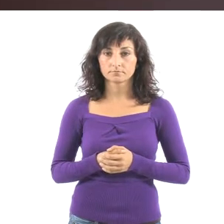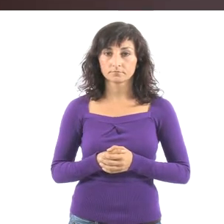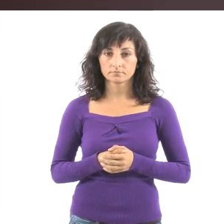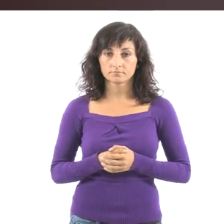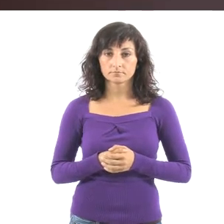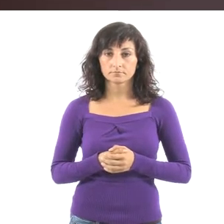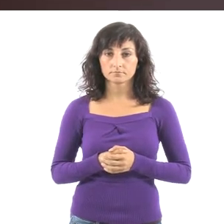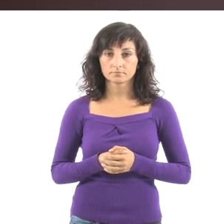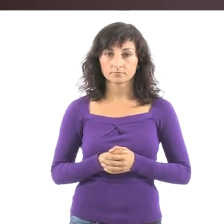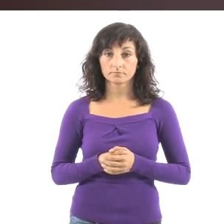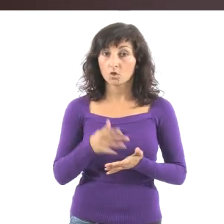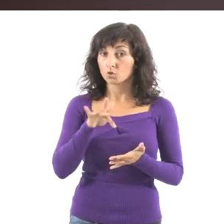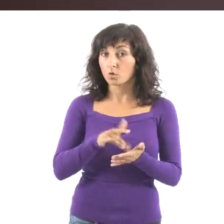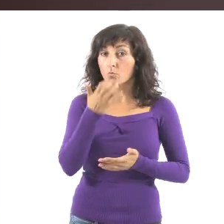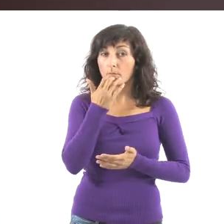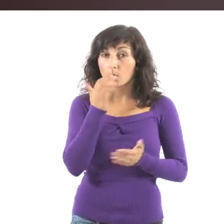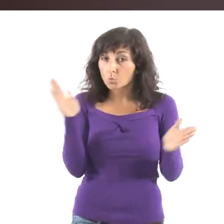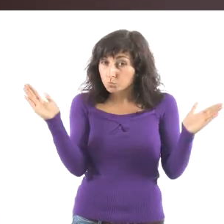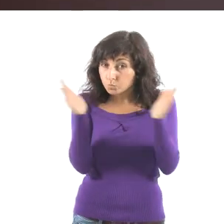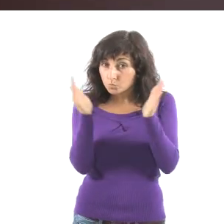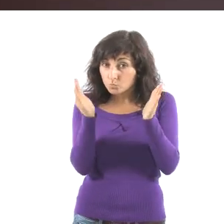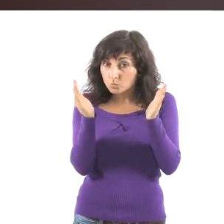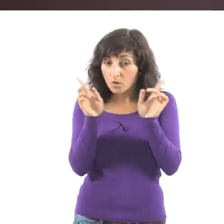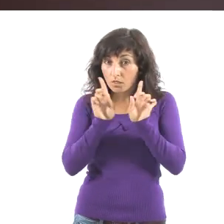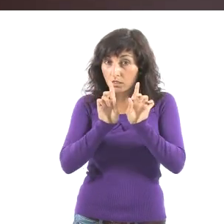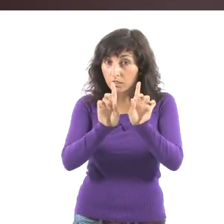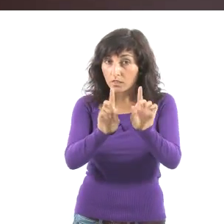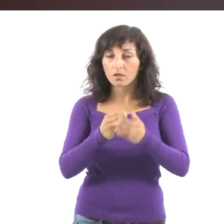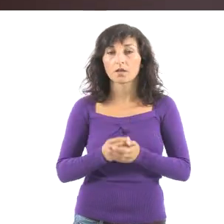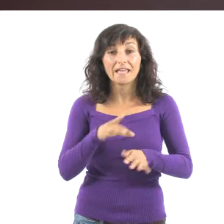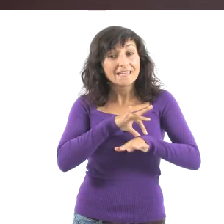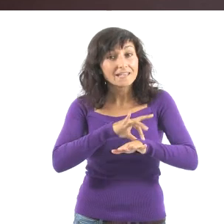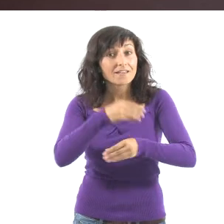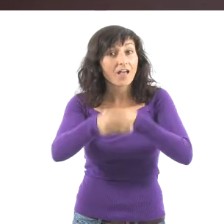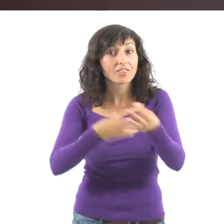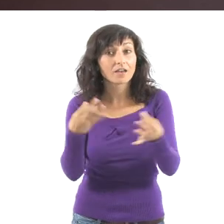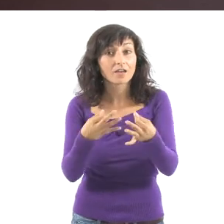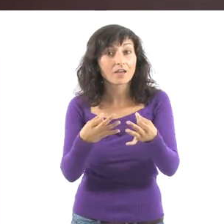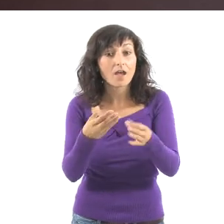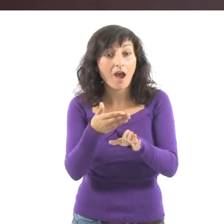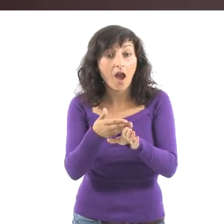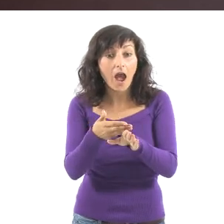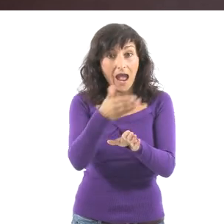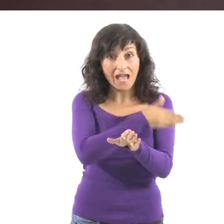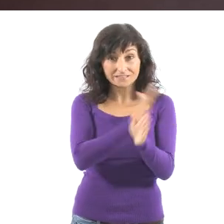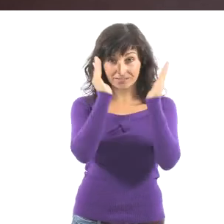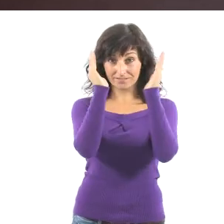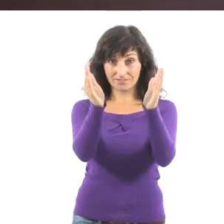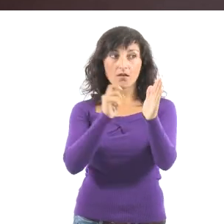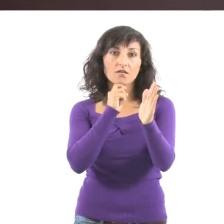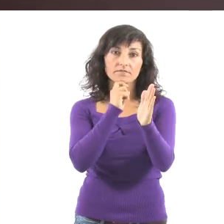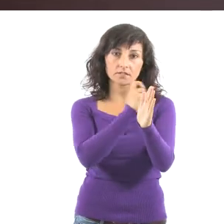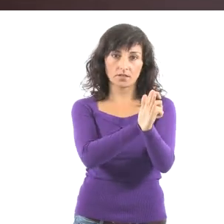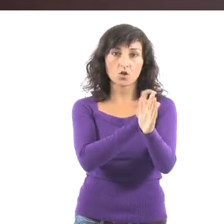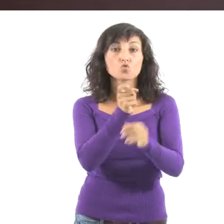A la hora de pasar por lugares estrechos, lo que hará el guía es, antes de encontrarse con este, lanzará